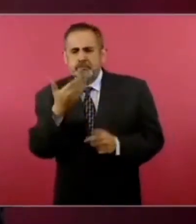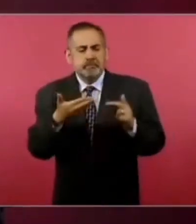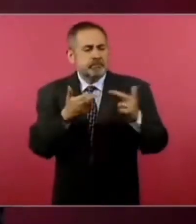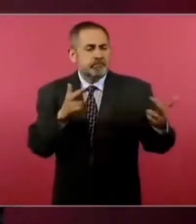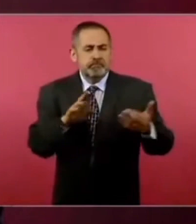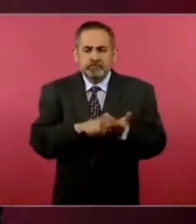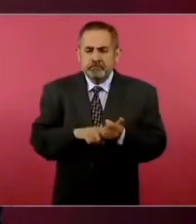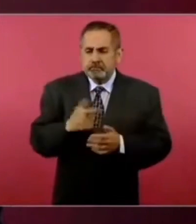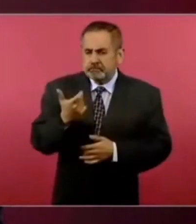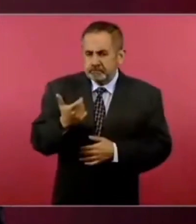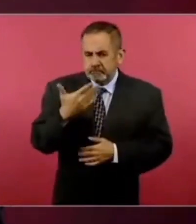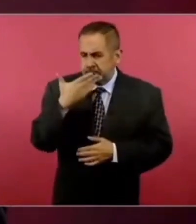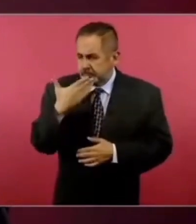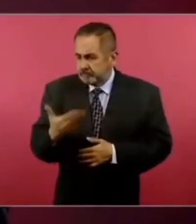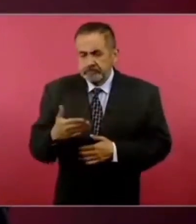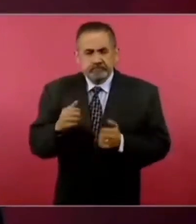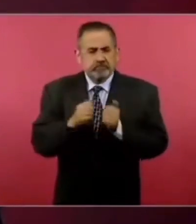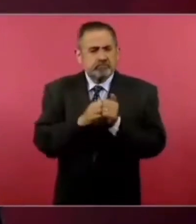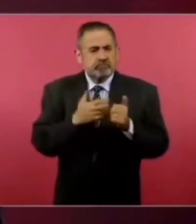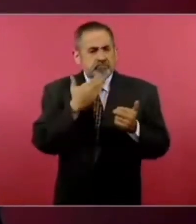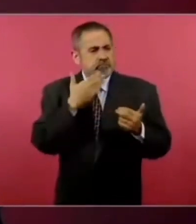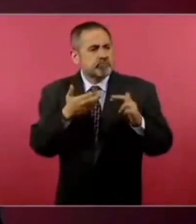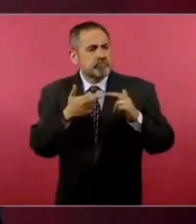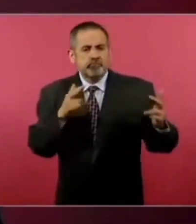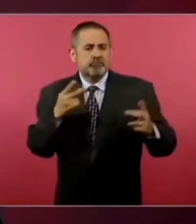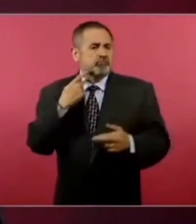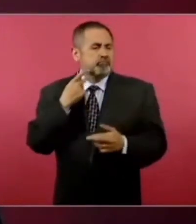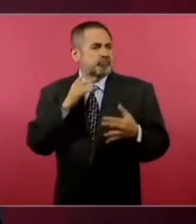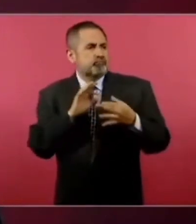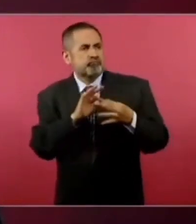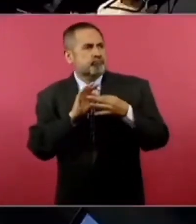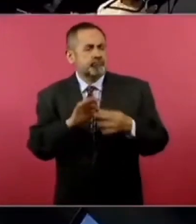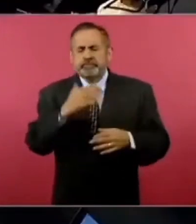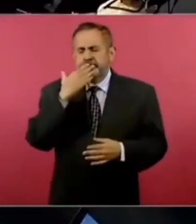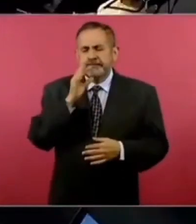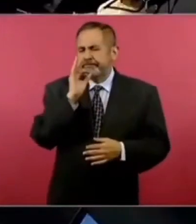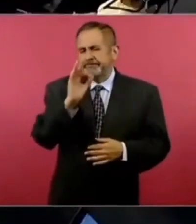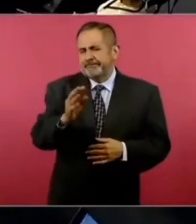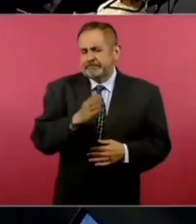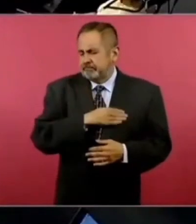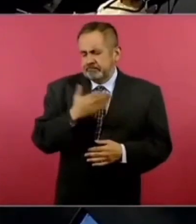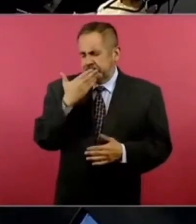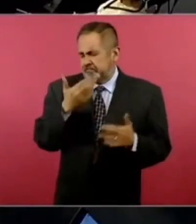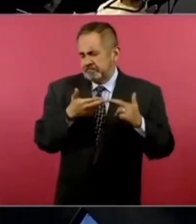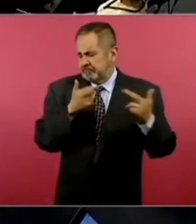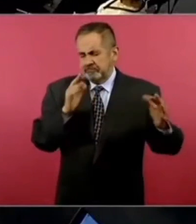relación económica y también la relación política, muy buena.